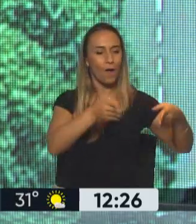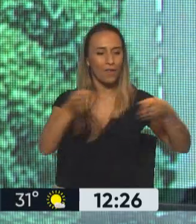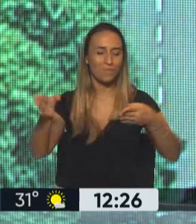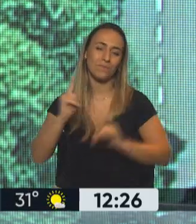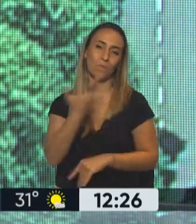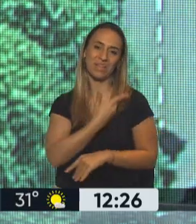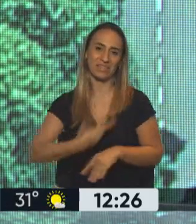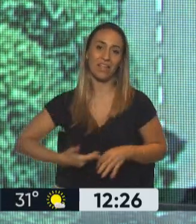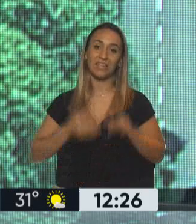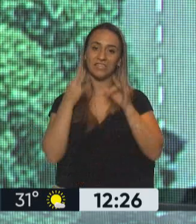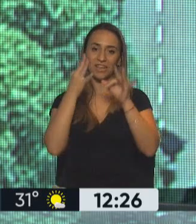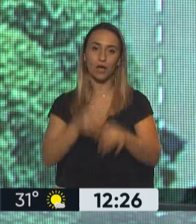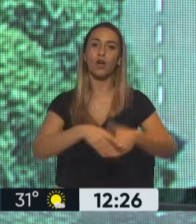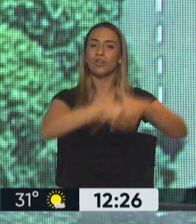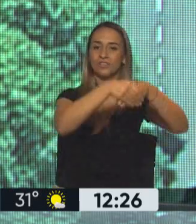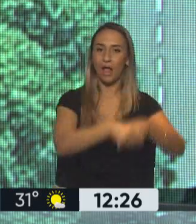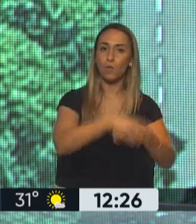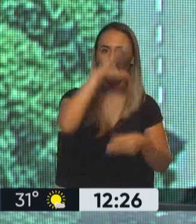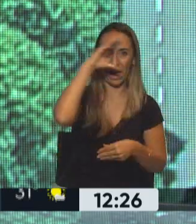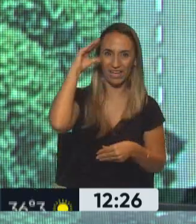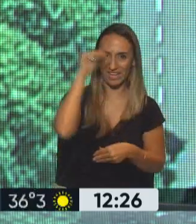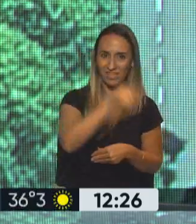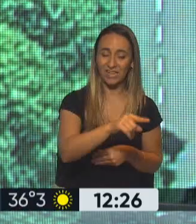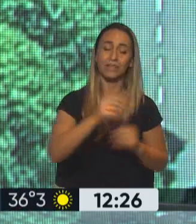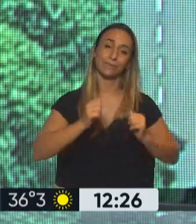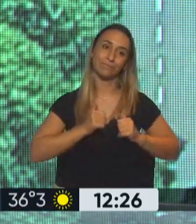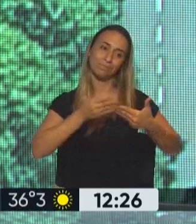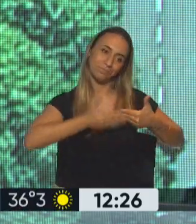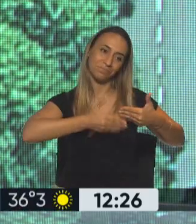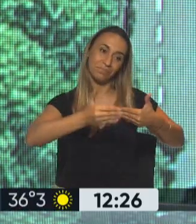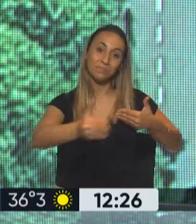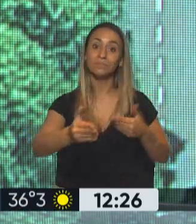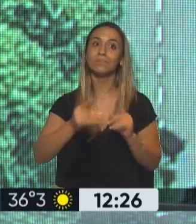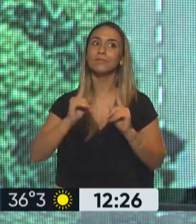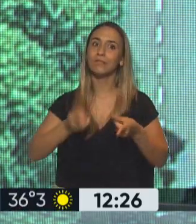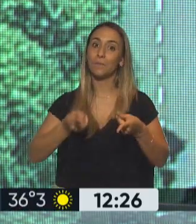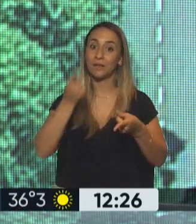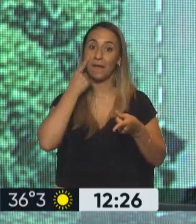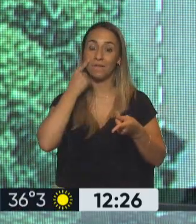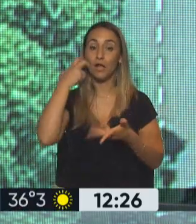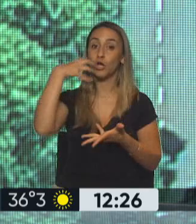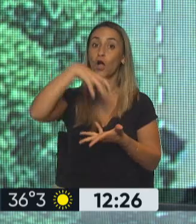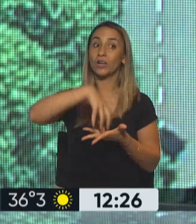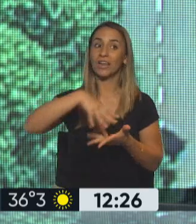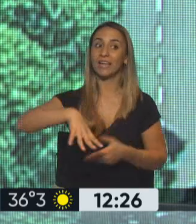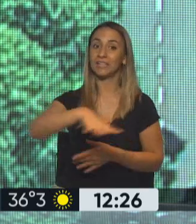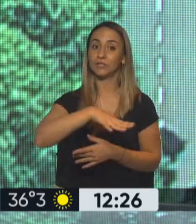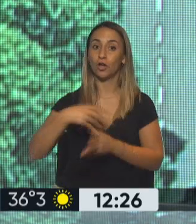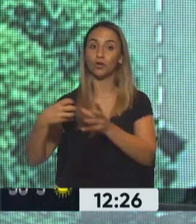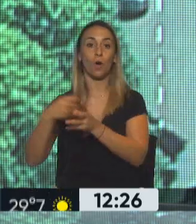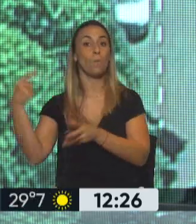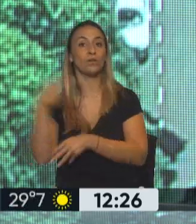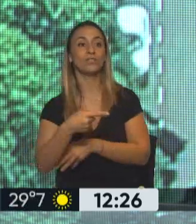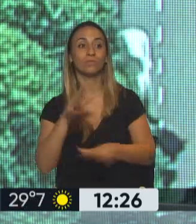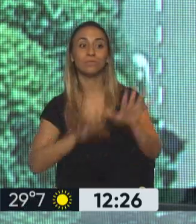las autoridades, etcétera. Y se esperaba también los otros rituales. ¿Qué pasaba allí en el Congreso con la